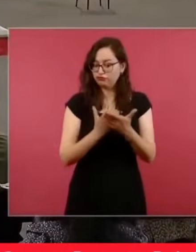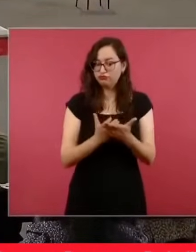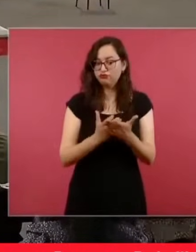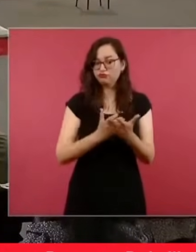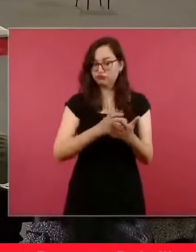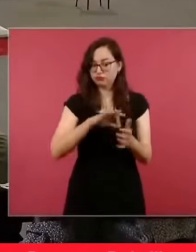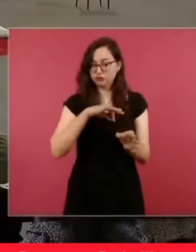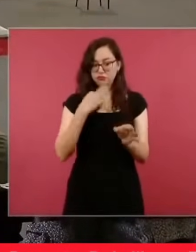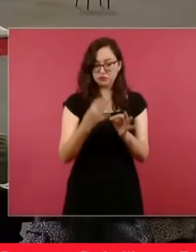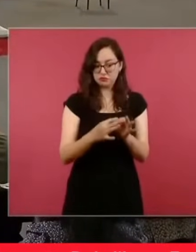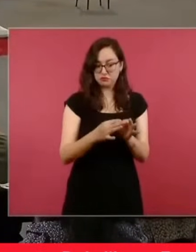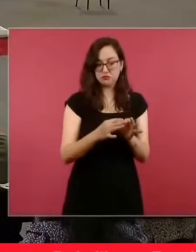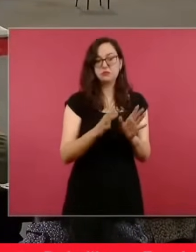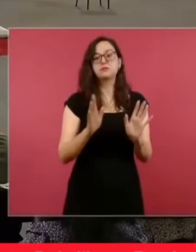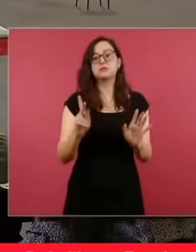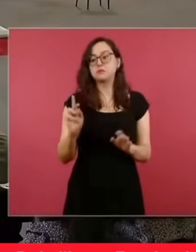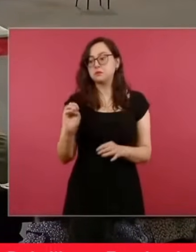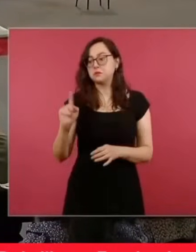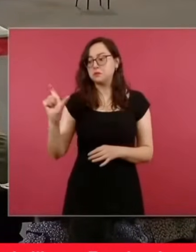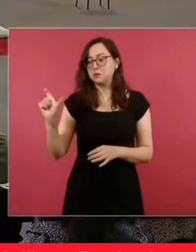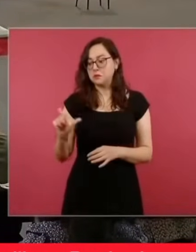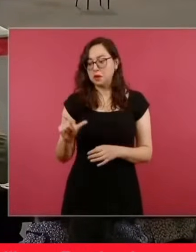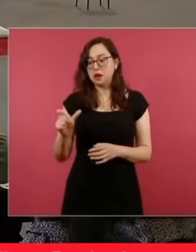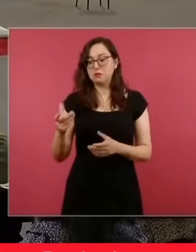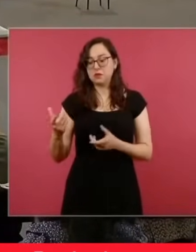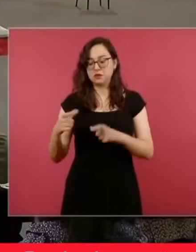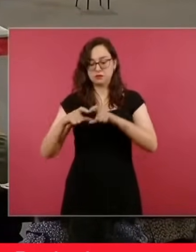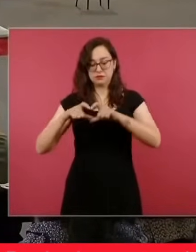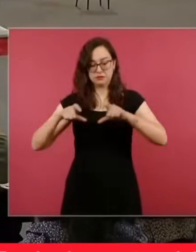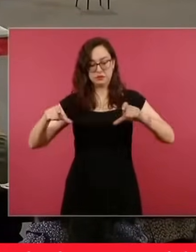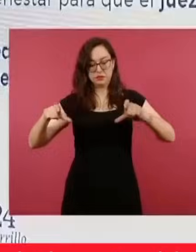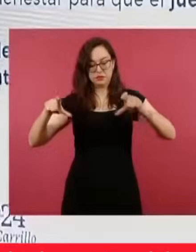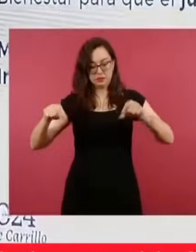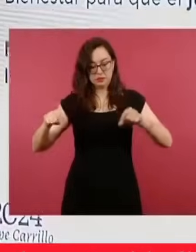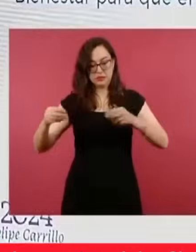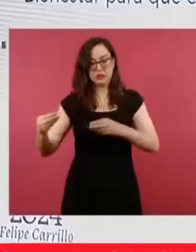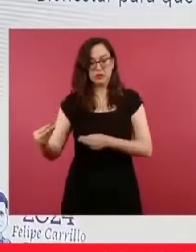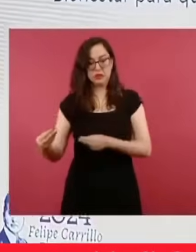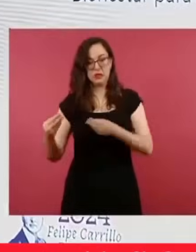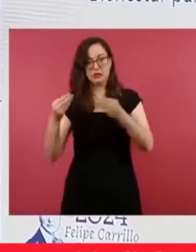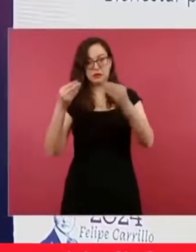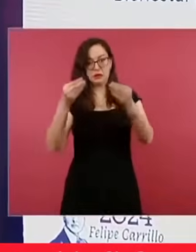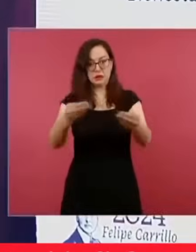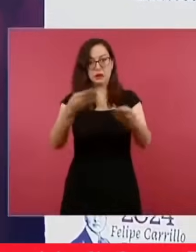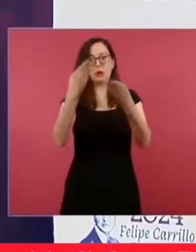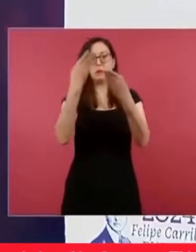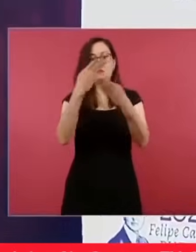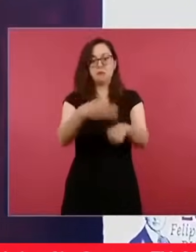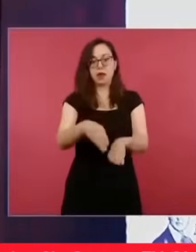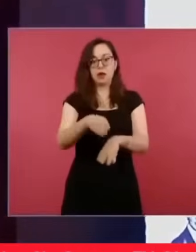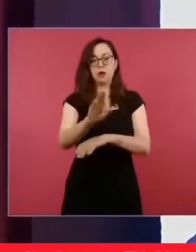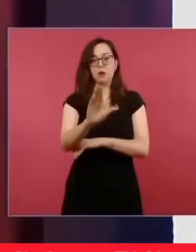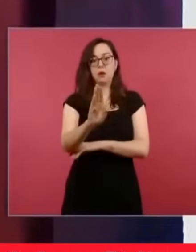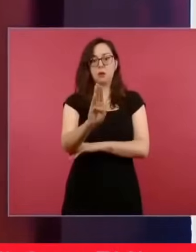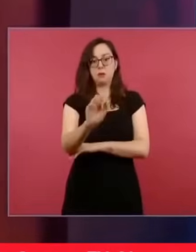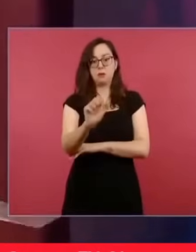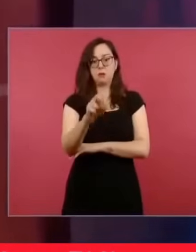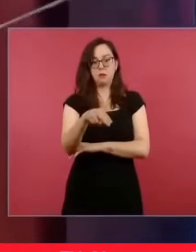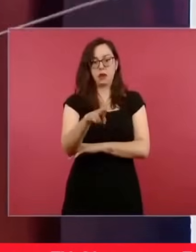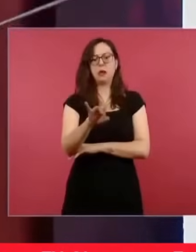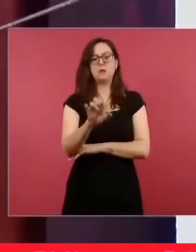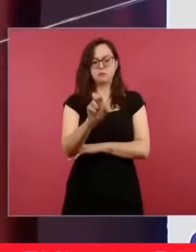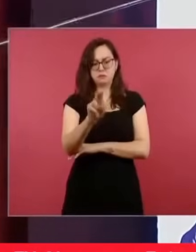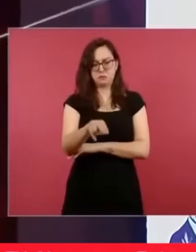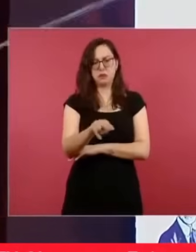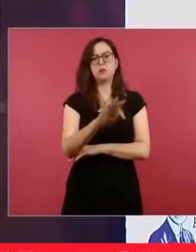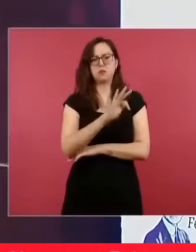pagar, Pemex entregó un billete de depósito al Banco del Bienestar, que es la instancia legal para recibir este